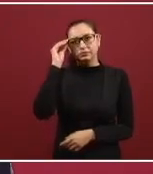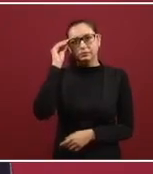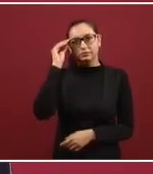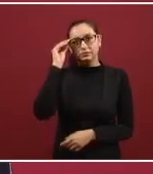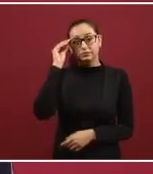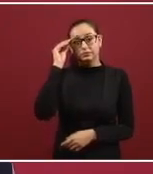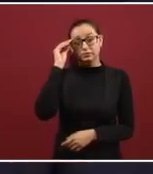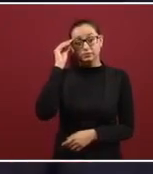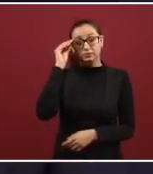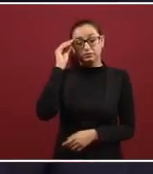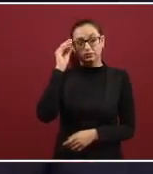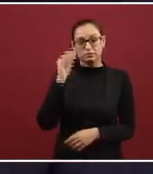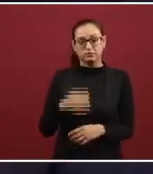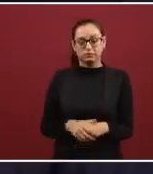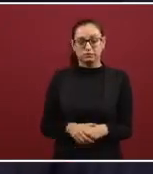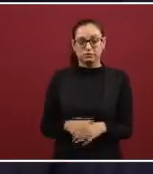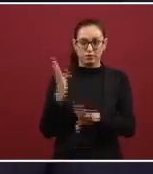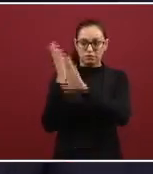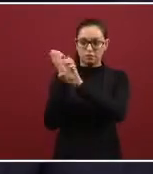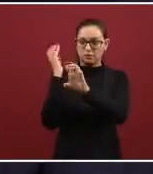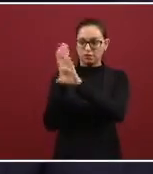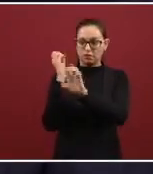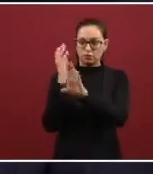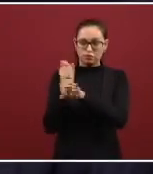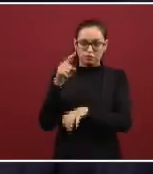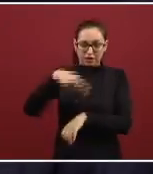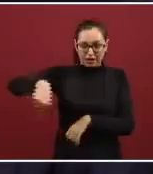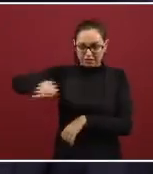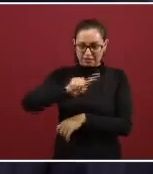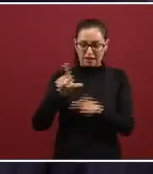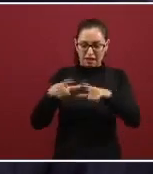un presupuesto para el Metrobús en la laguna.